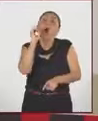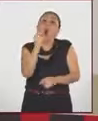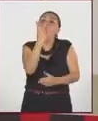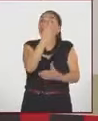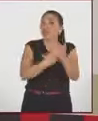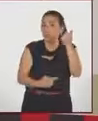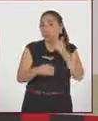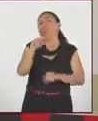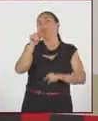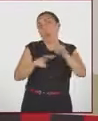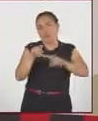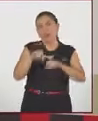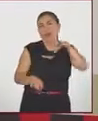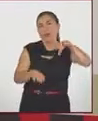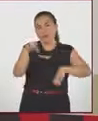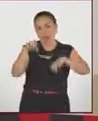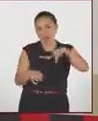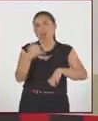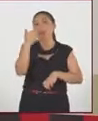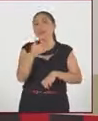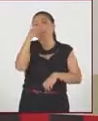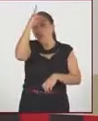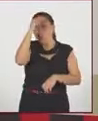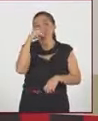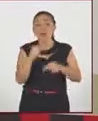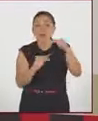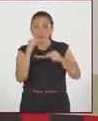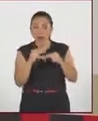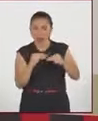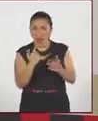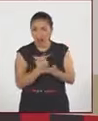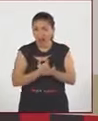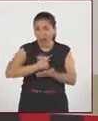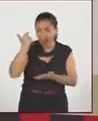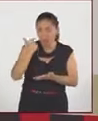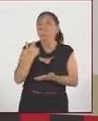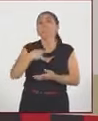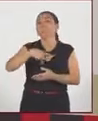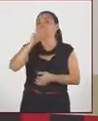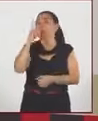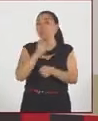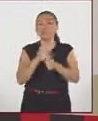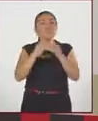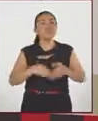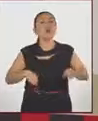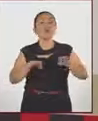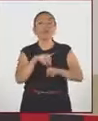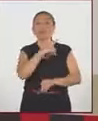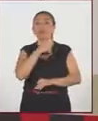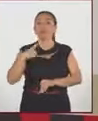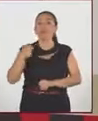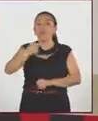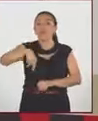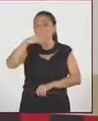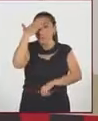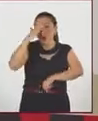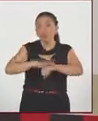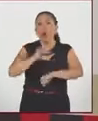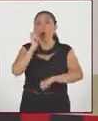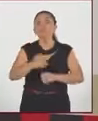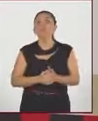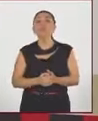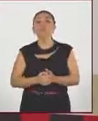paciente y los grados que tienen, ¿no? Pero siempre creo que el principal mensaje que debo de dejar aquí es que no tanto